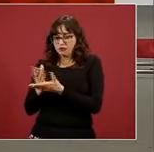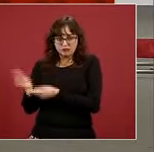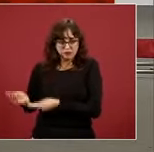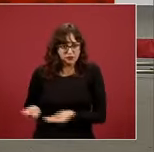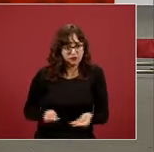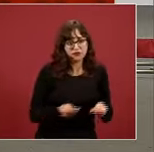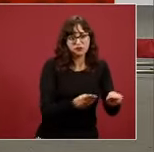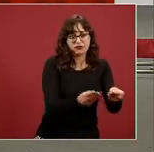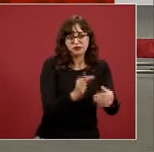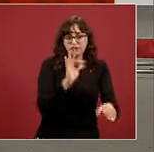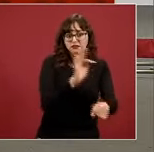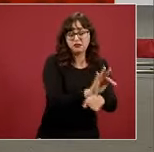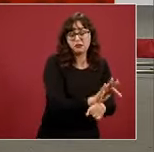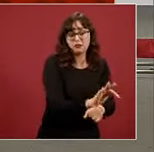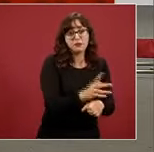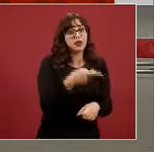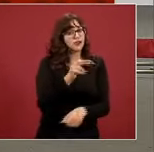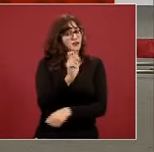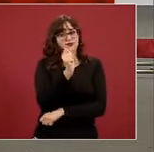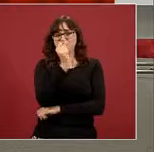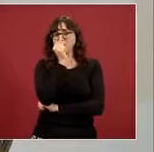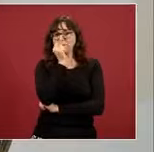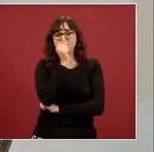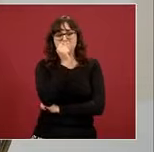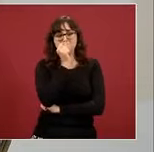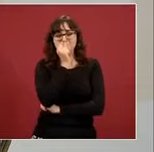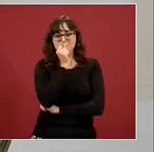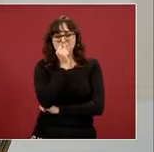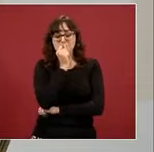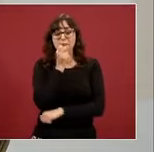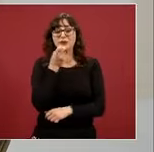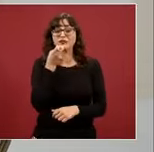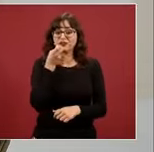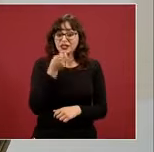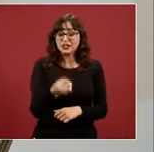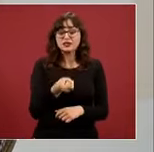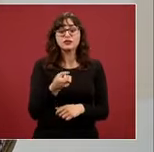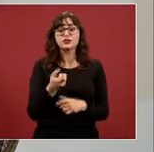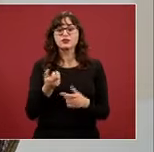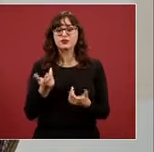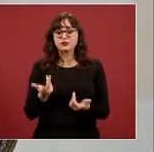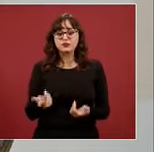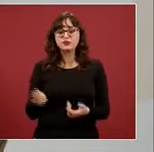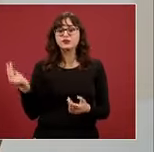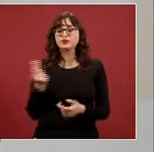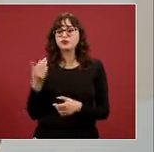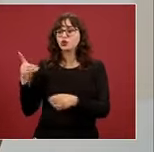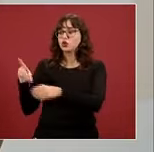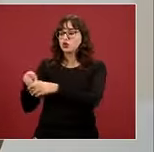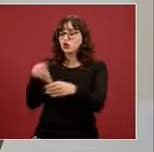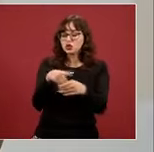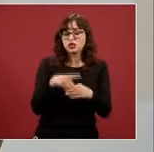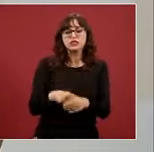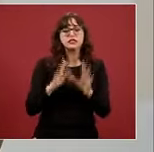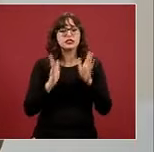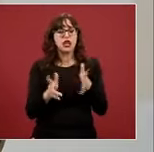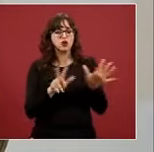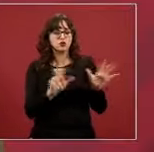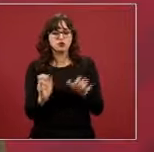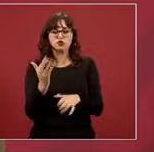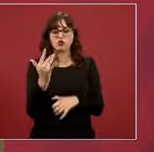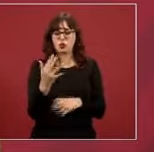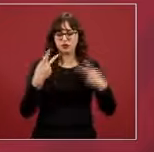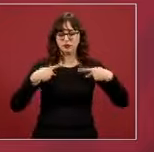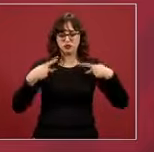primero. En ese sentido, ha sido una campaña importante para buscar donadores, ha habido 850 donadores